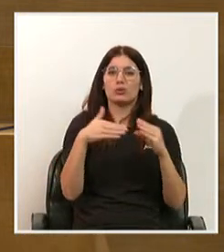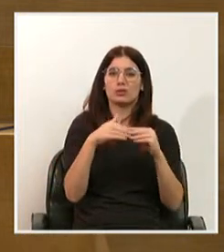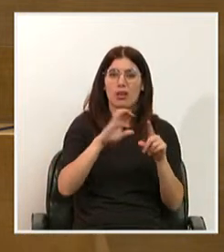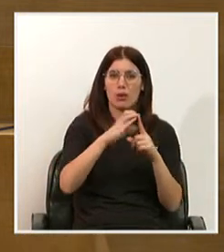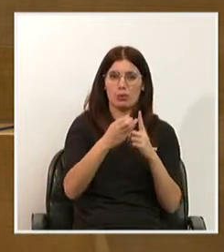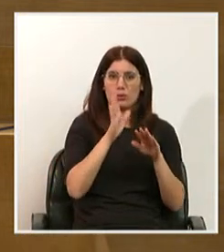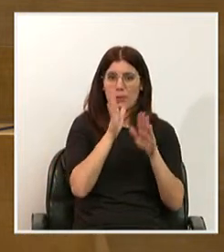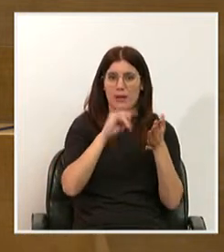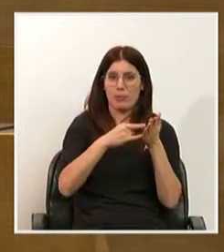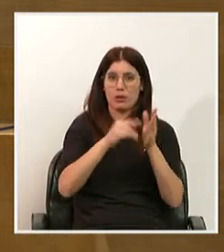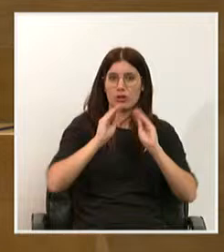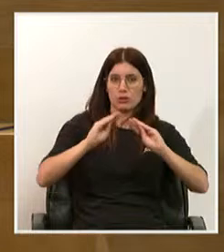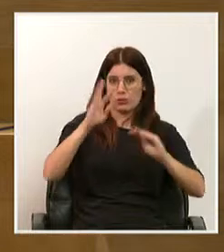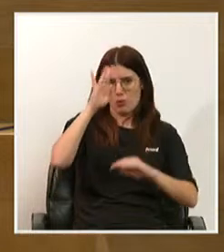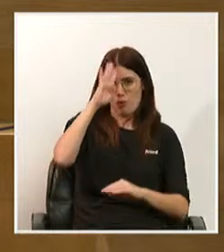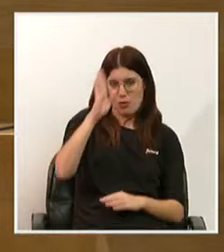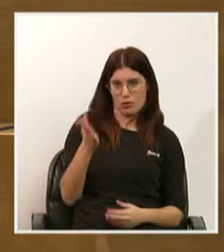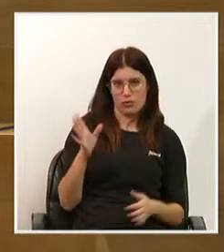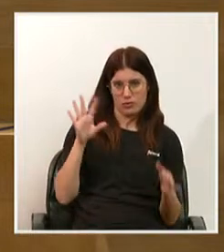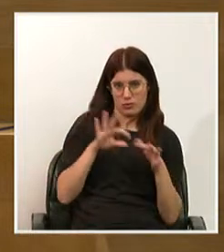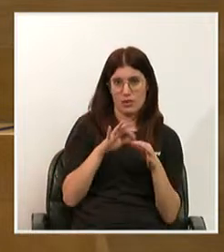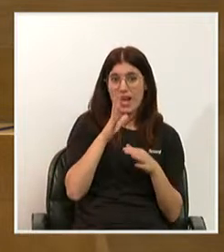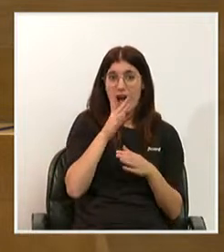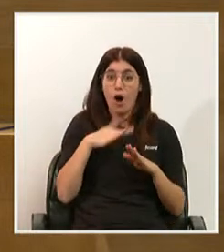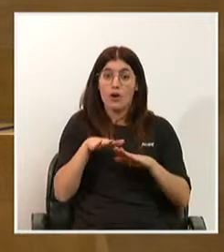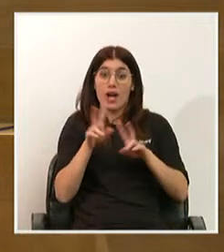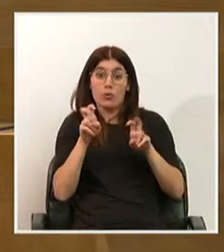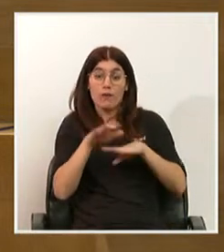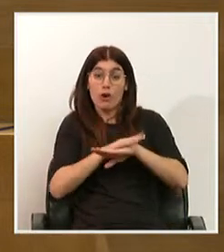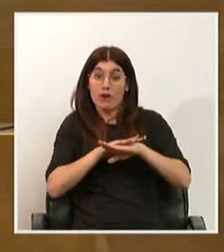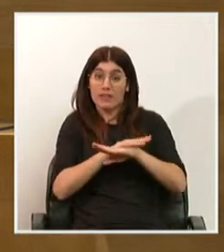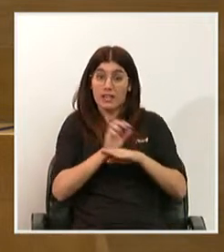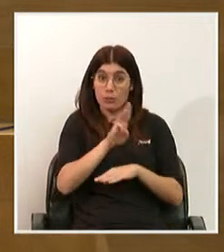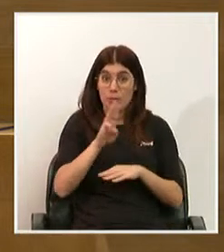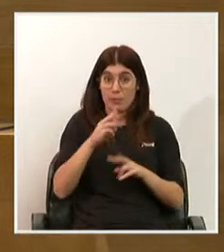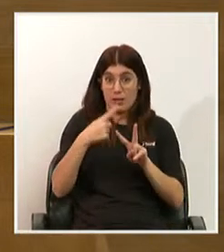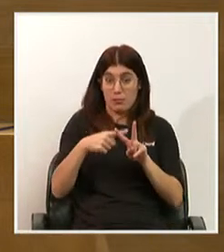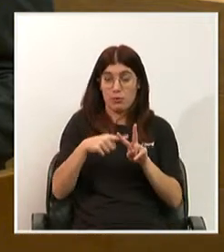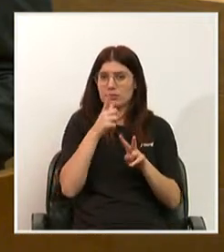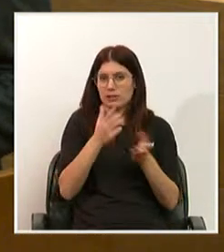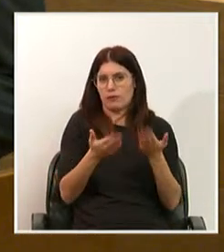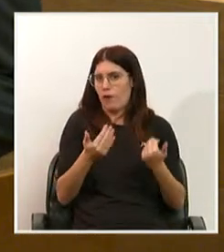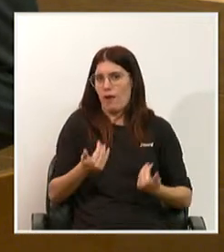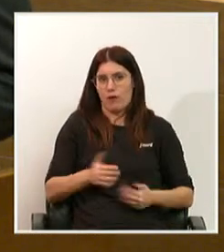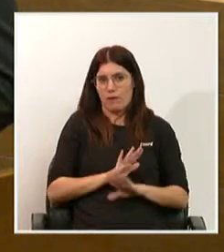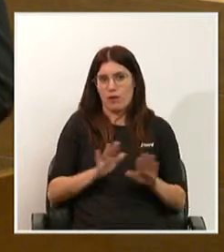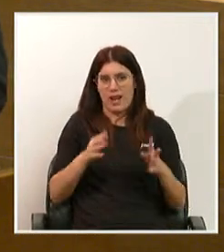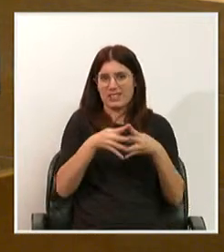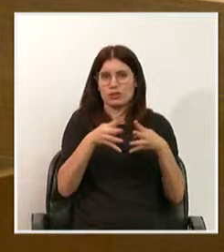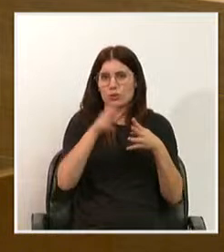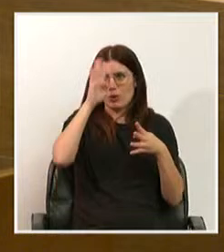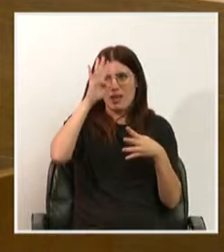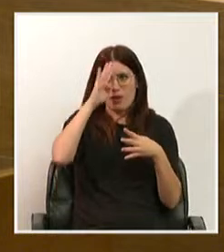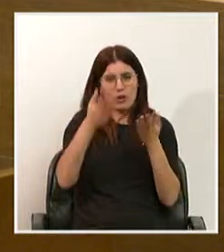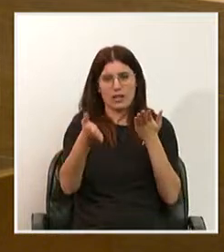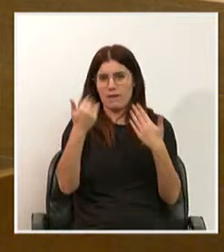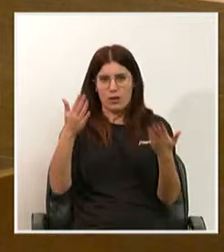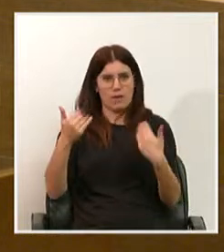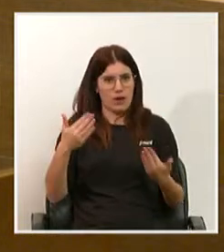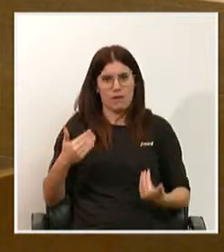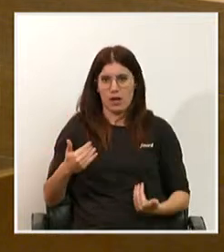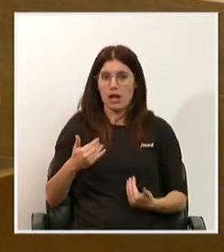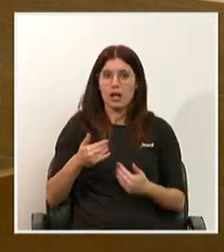proyecto ideológico y ahora el nuevo gobierno de box y PP va a desmantelar toda esa estructura ideológica que han construido